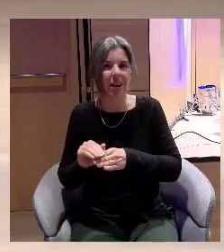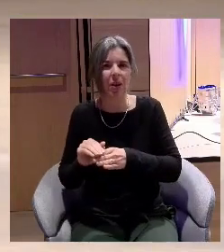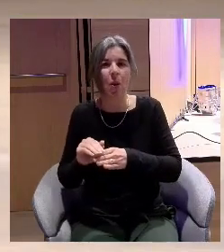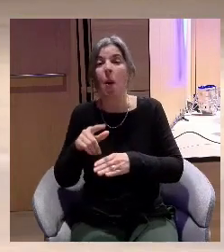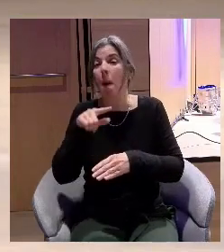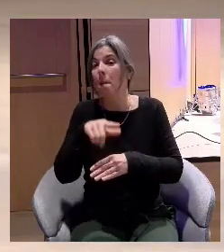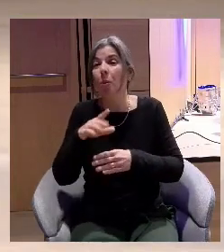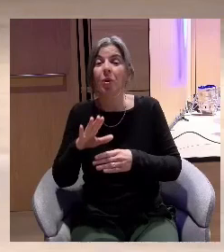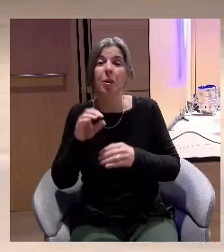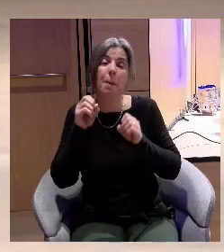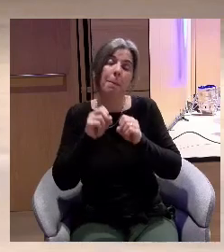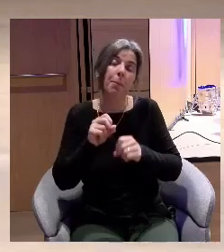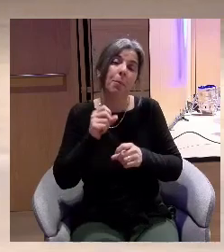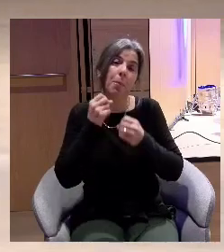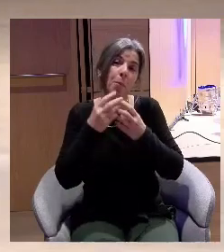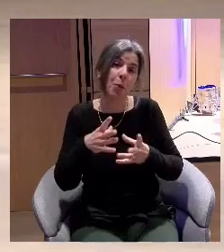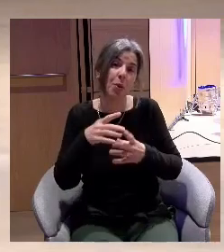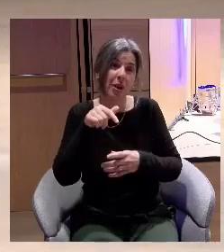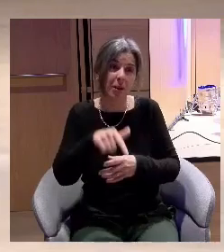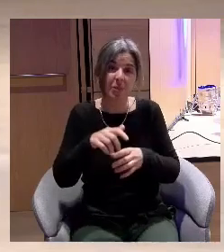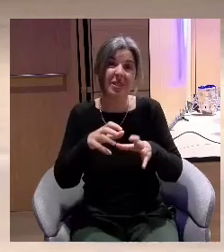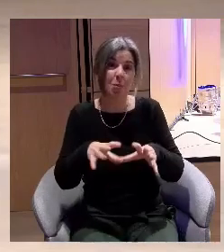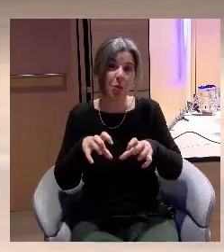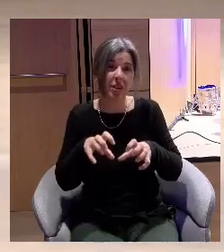de supervivencia, sobrevivencia.